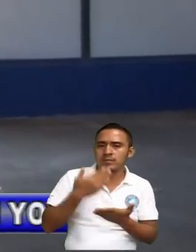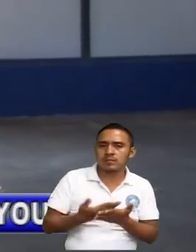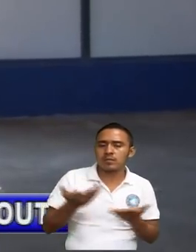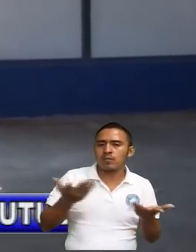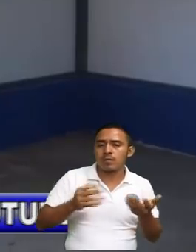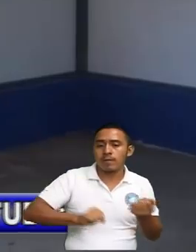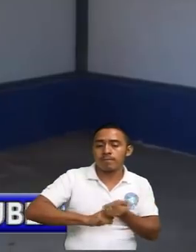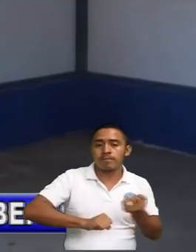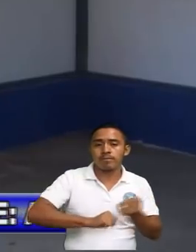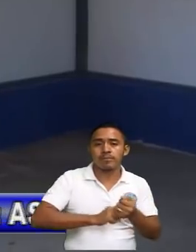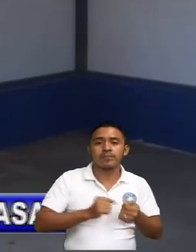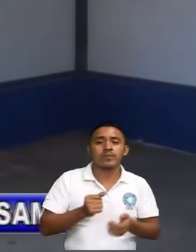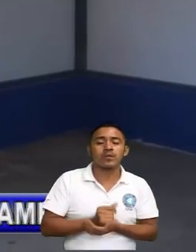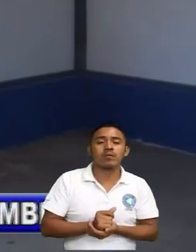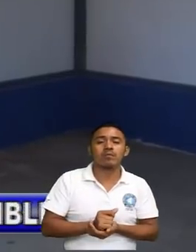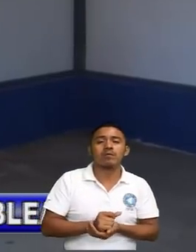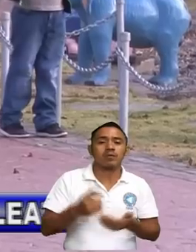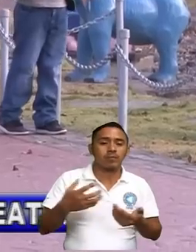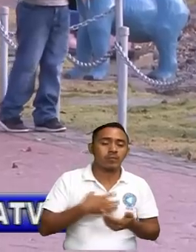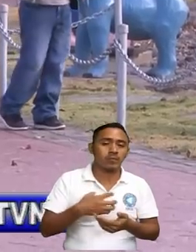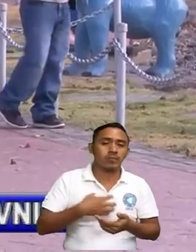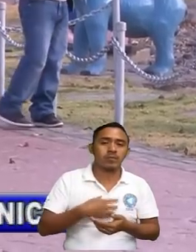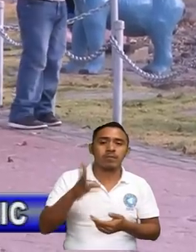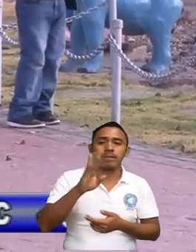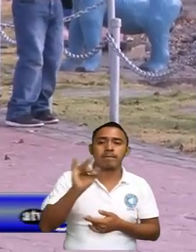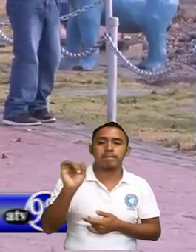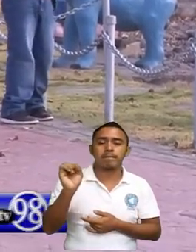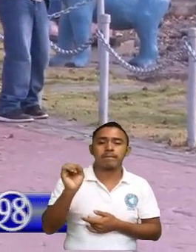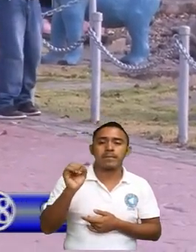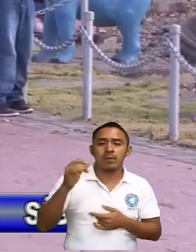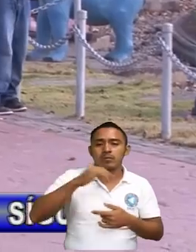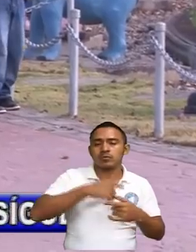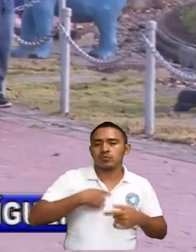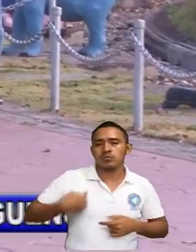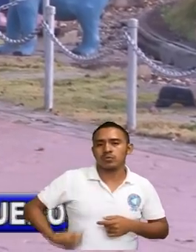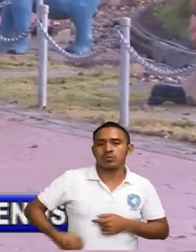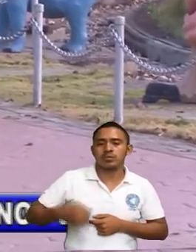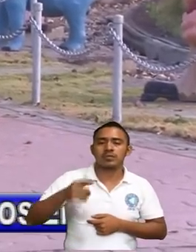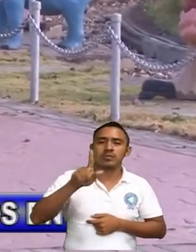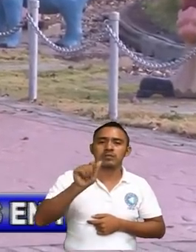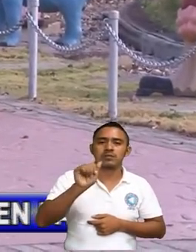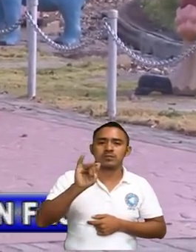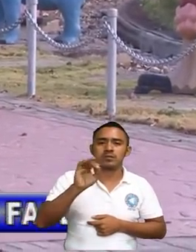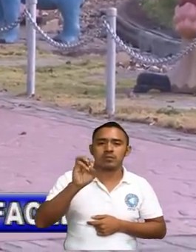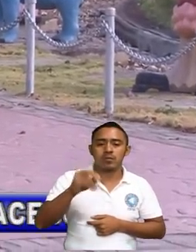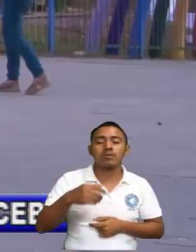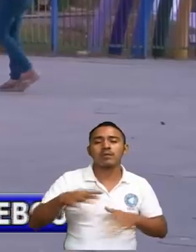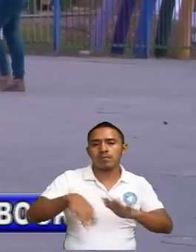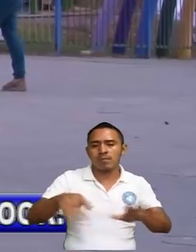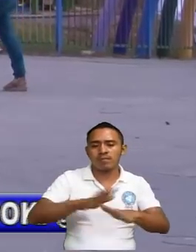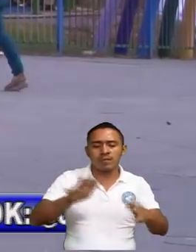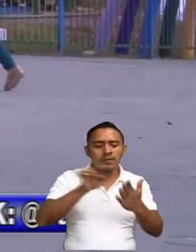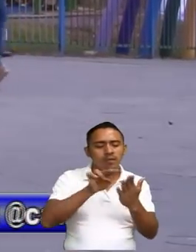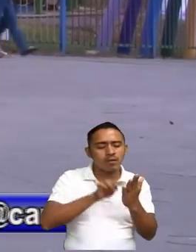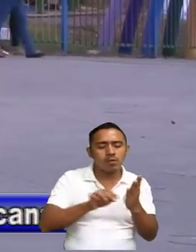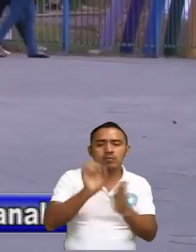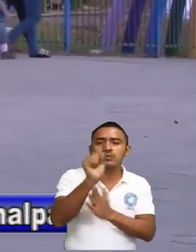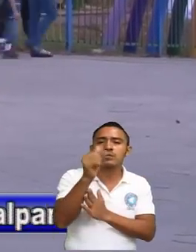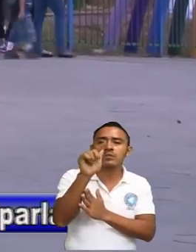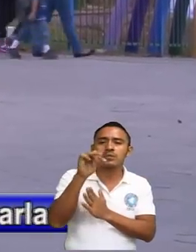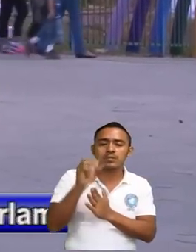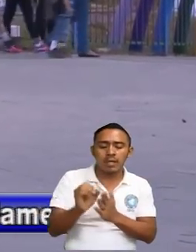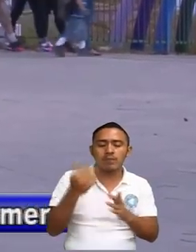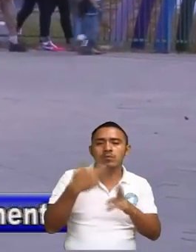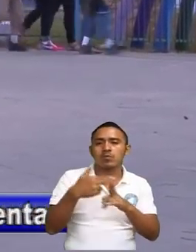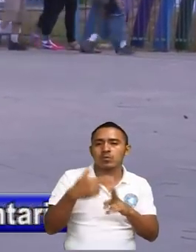apoyo del pueblo y gobierno de China-Taiwán. Concluyó su intervención compartiendo la lectura de un salmo bíblico, a través del cual invocó el nombre